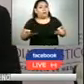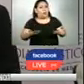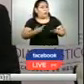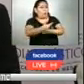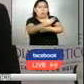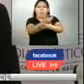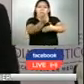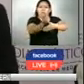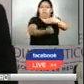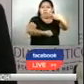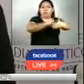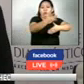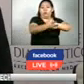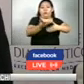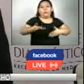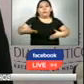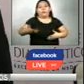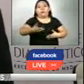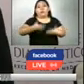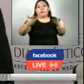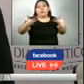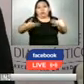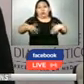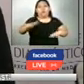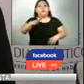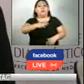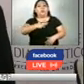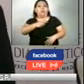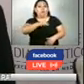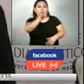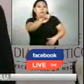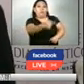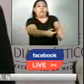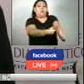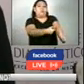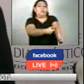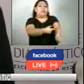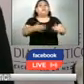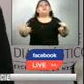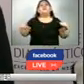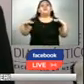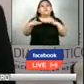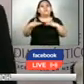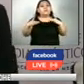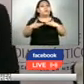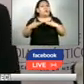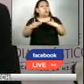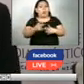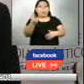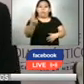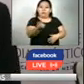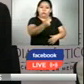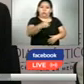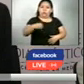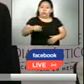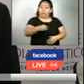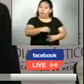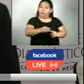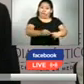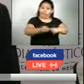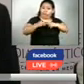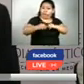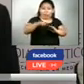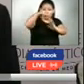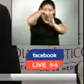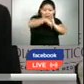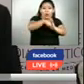la tecnología que nosotros hemos desarrollado en el hospital, así como también todos los especialistas que trabajan